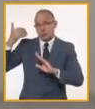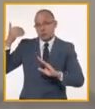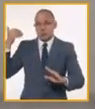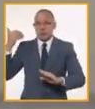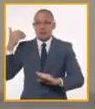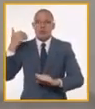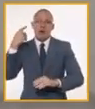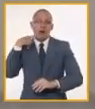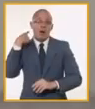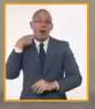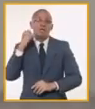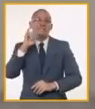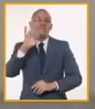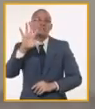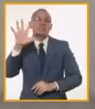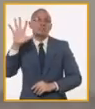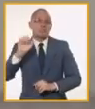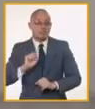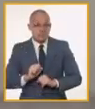años